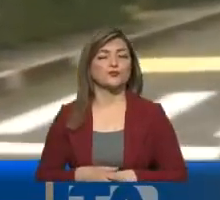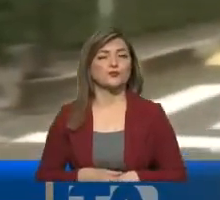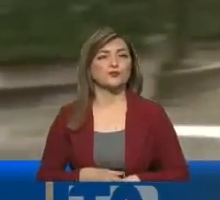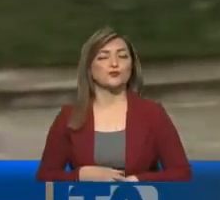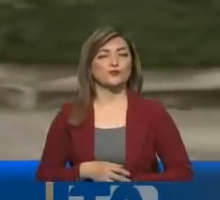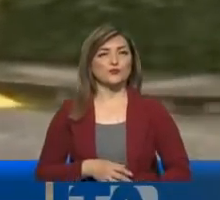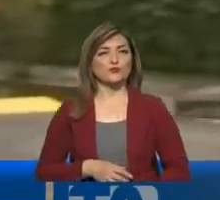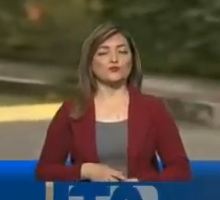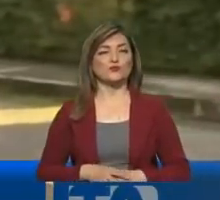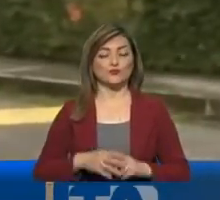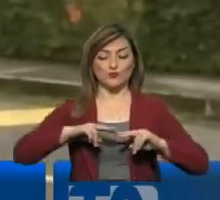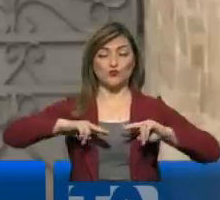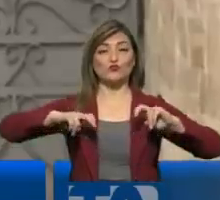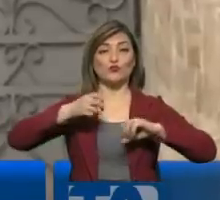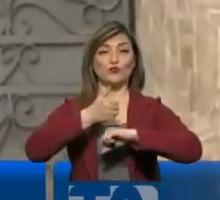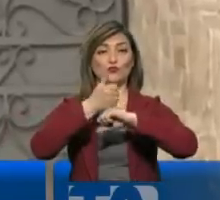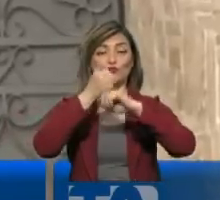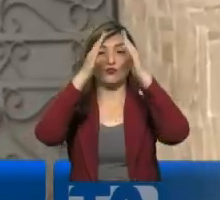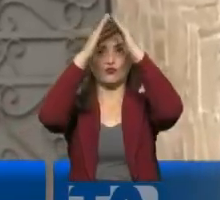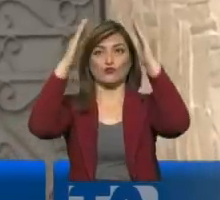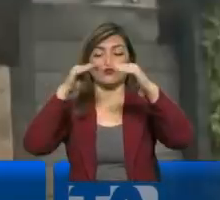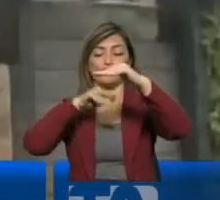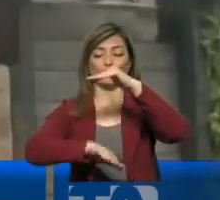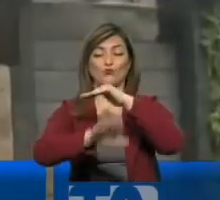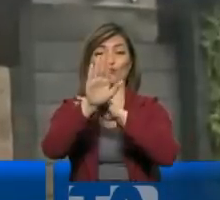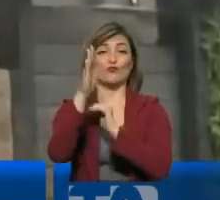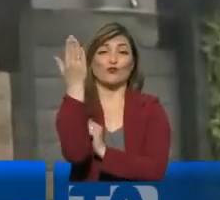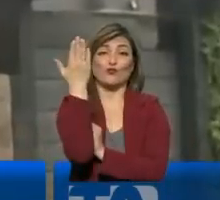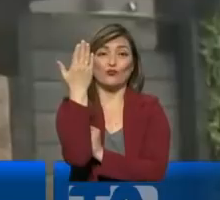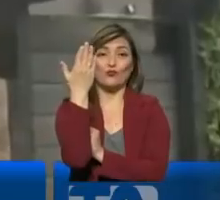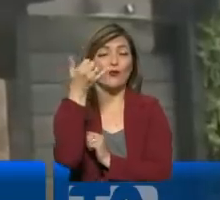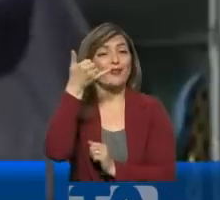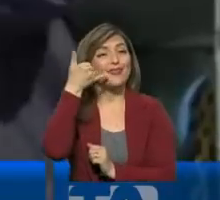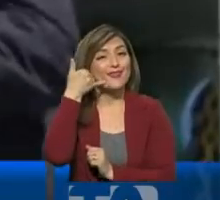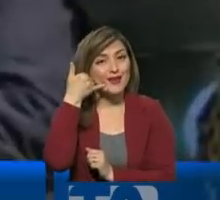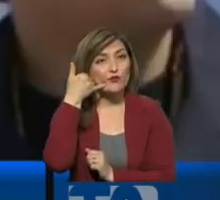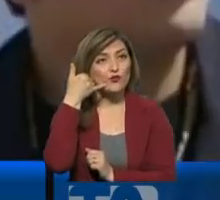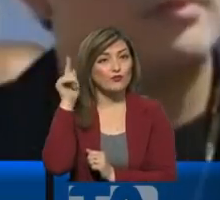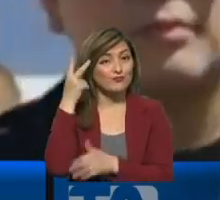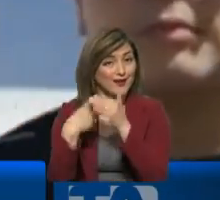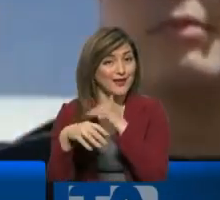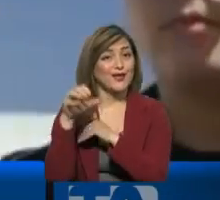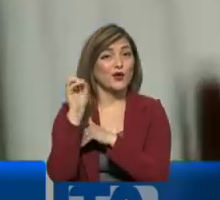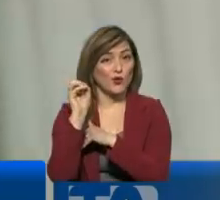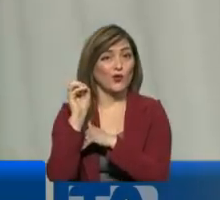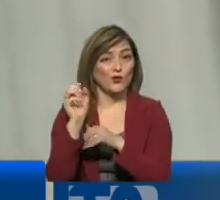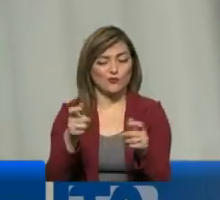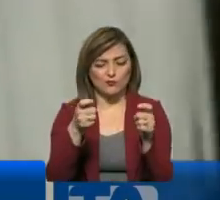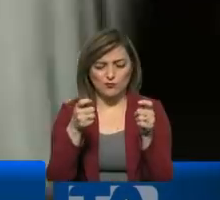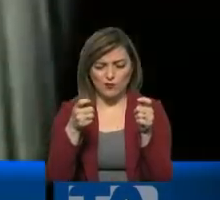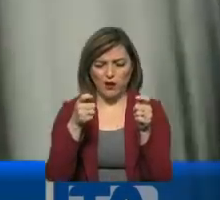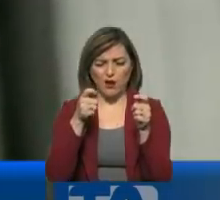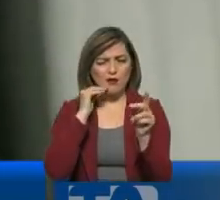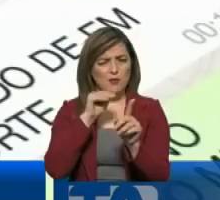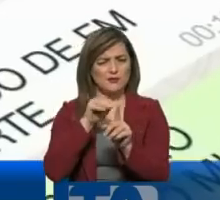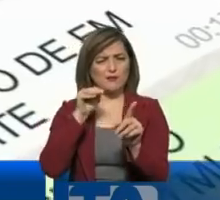Y en medio de las investigaciones, las autoridades allanaron la casa del burgomaestre y encontraron el teléfono celular de Sebastián Yunda, el hijo